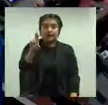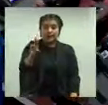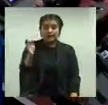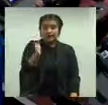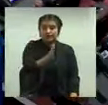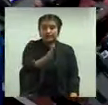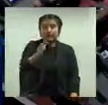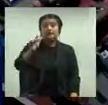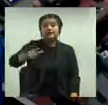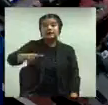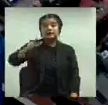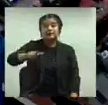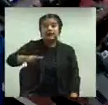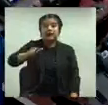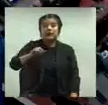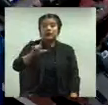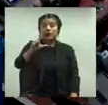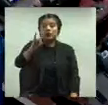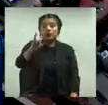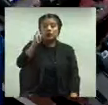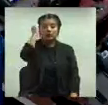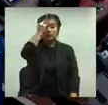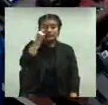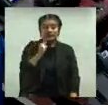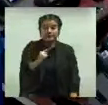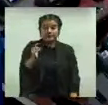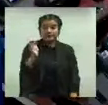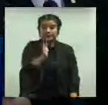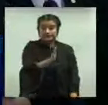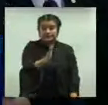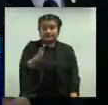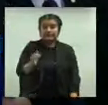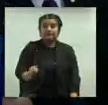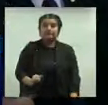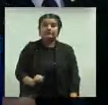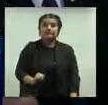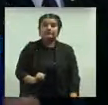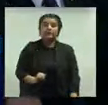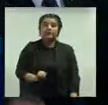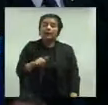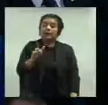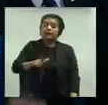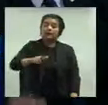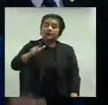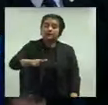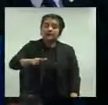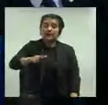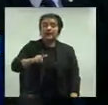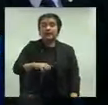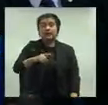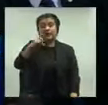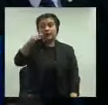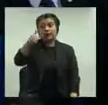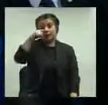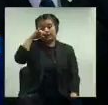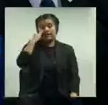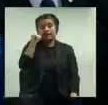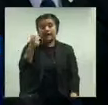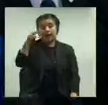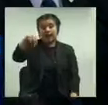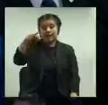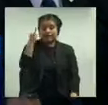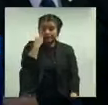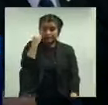García. Licenciado Luis Carlos Laparra Rivas. Licenciada Katiani